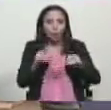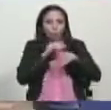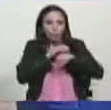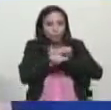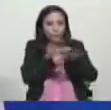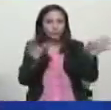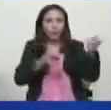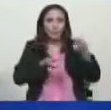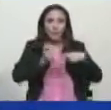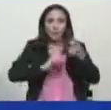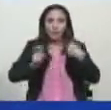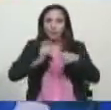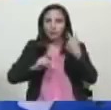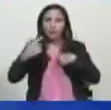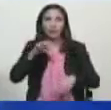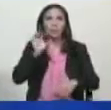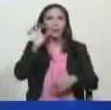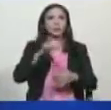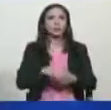Así que